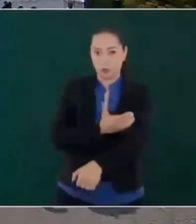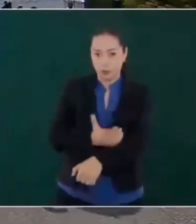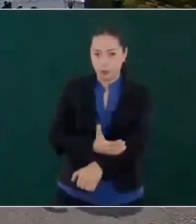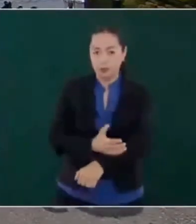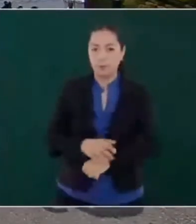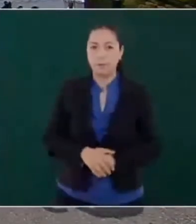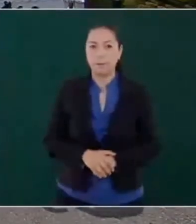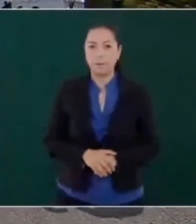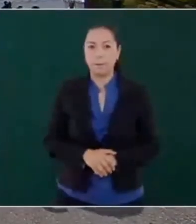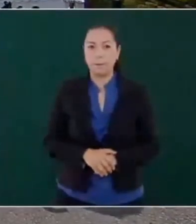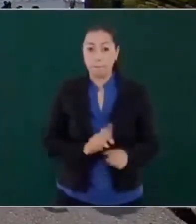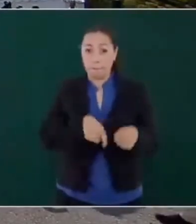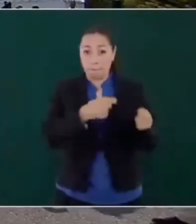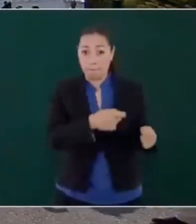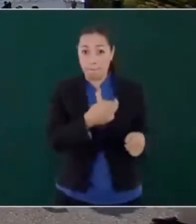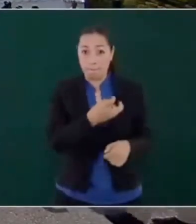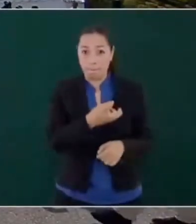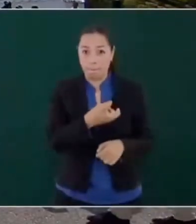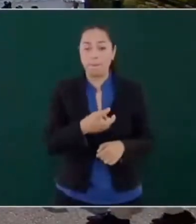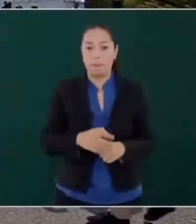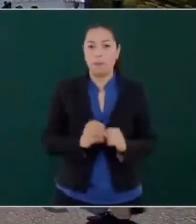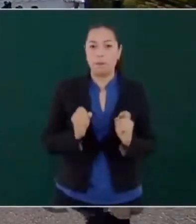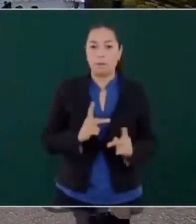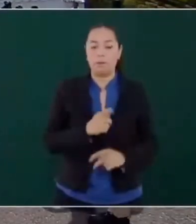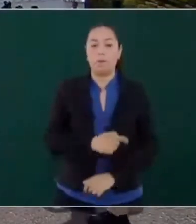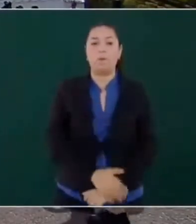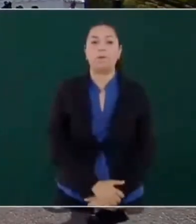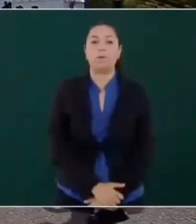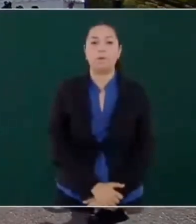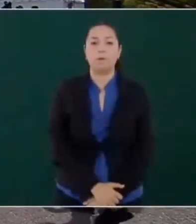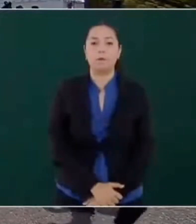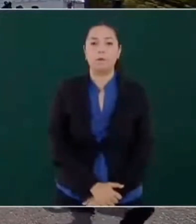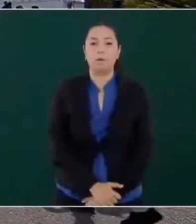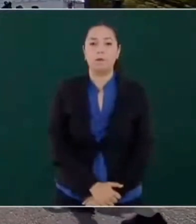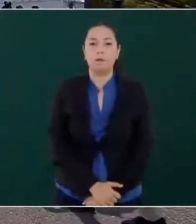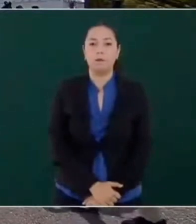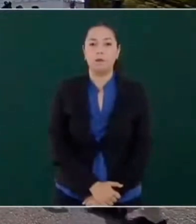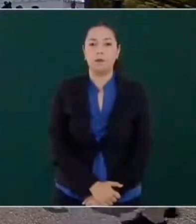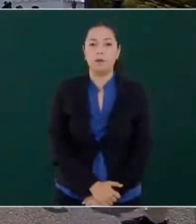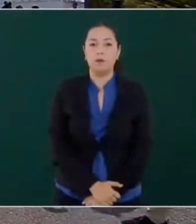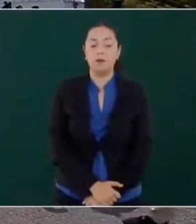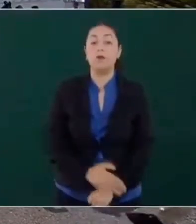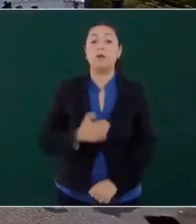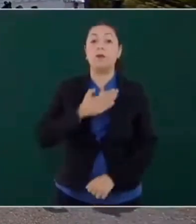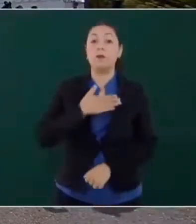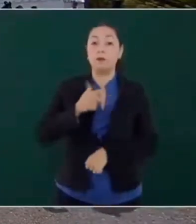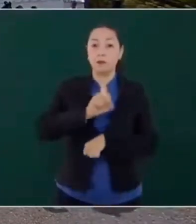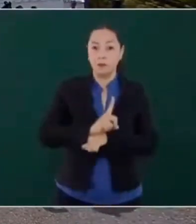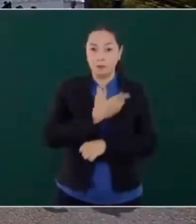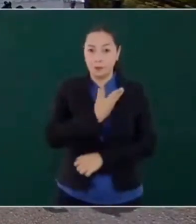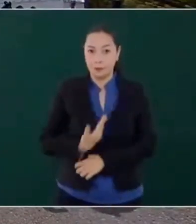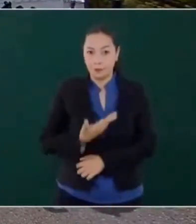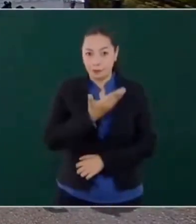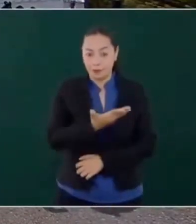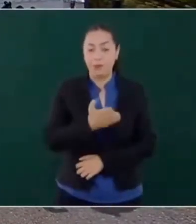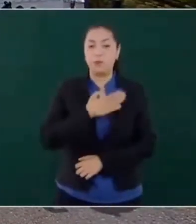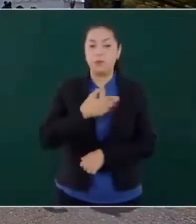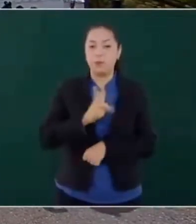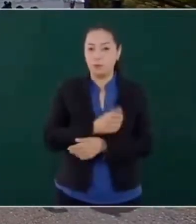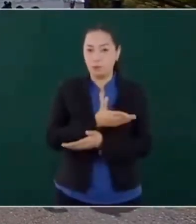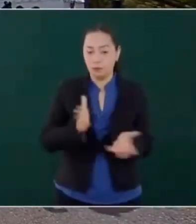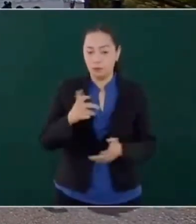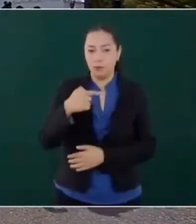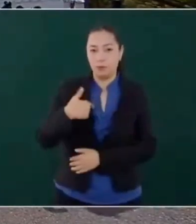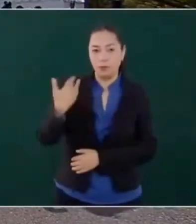eres de acuerdo. Buenos días a todos. Buenos días, presidente. Tairí Zambrano, reportera de